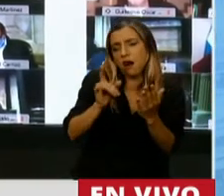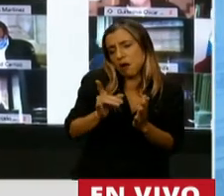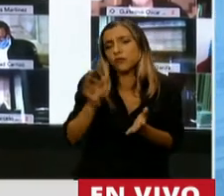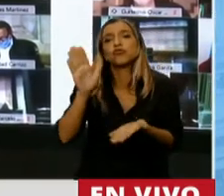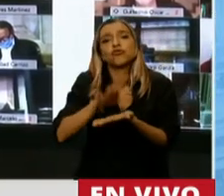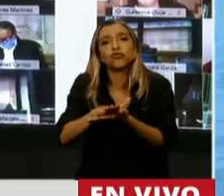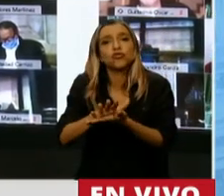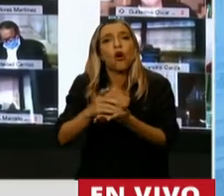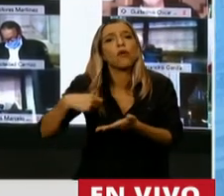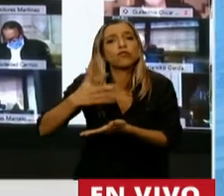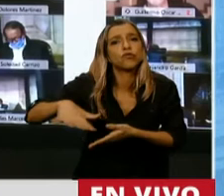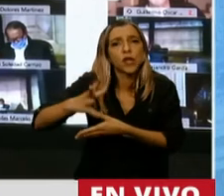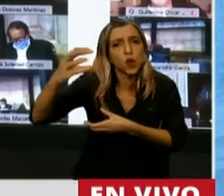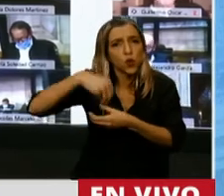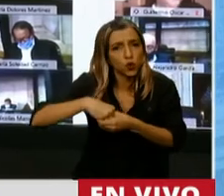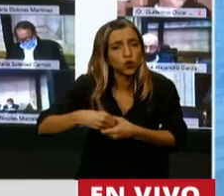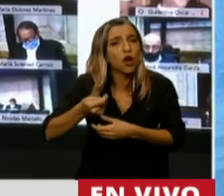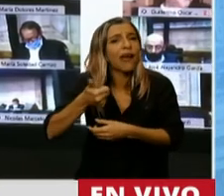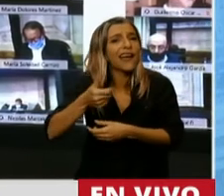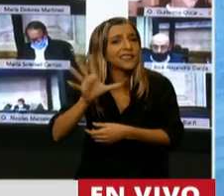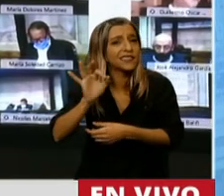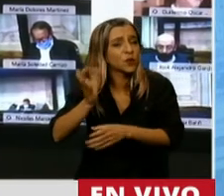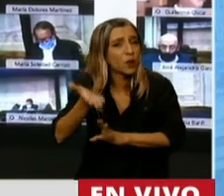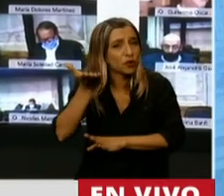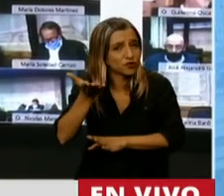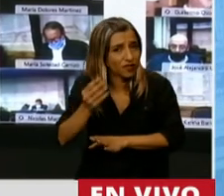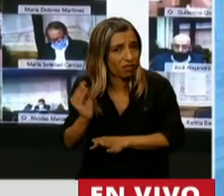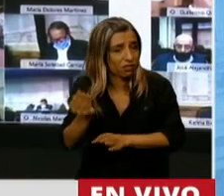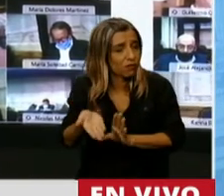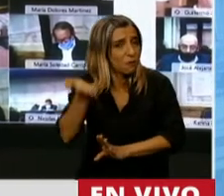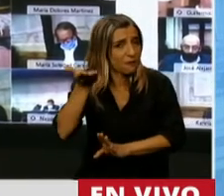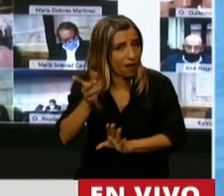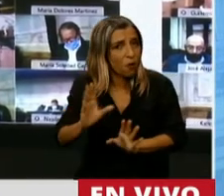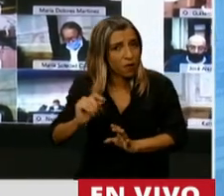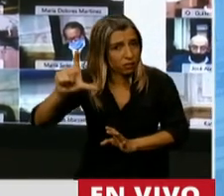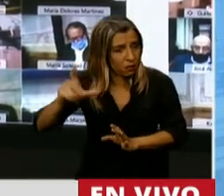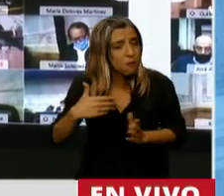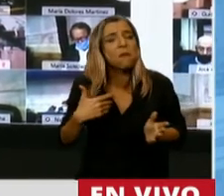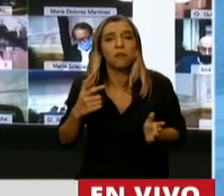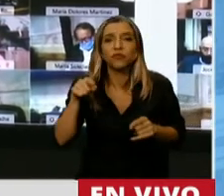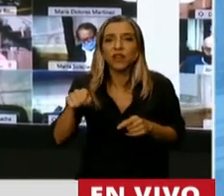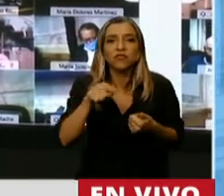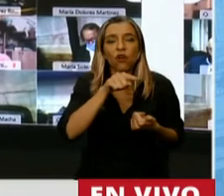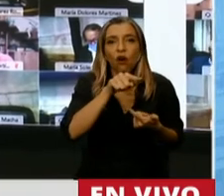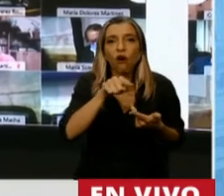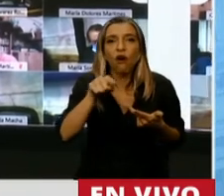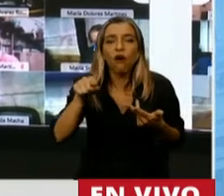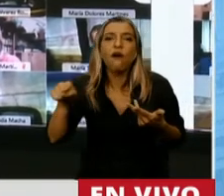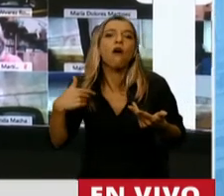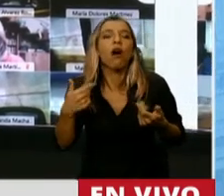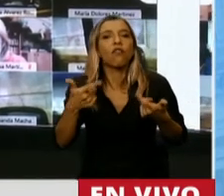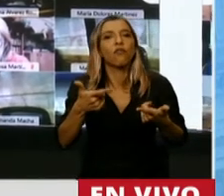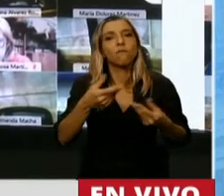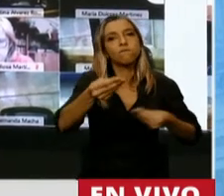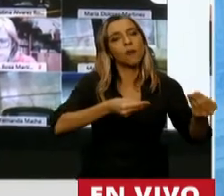social casi el 50 por ciento de incremento bueno todo esto por supuesto va configurando un presupuesto es